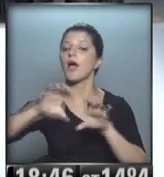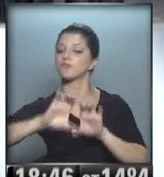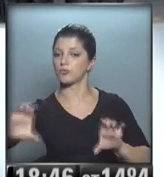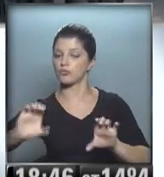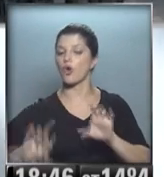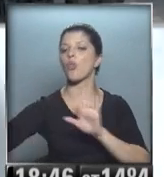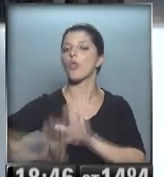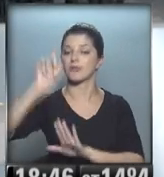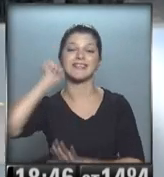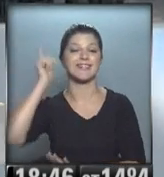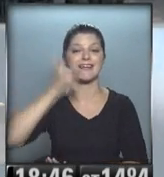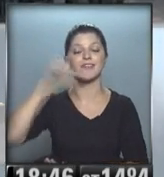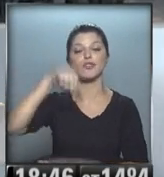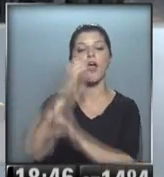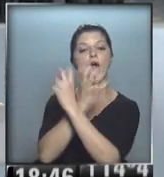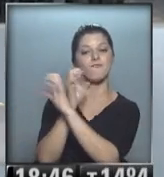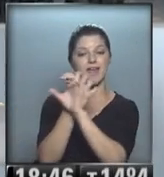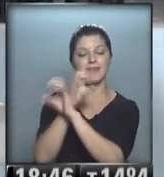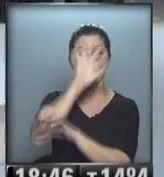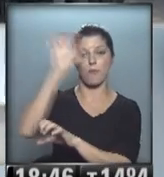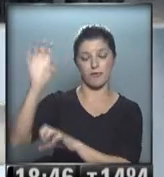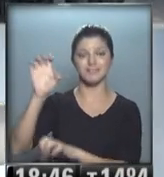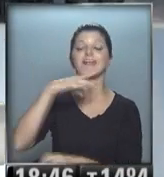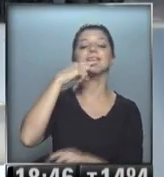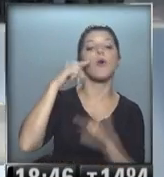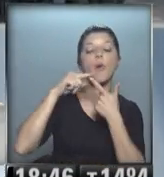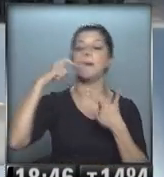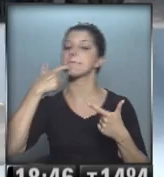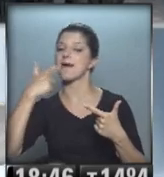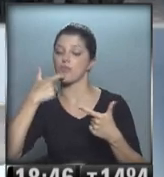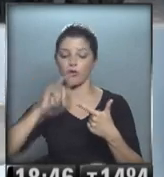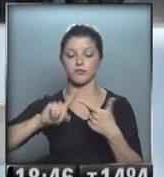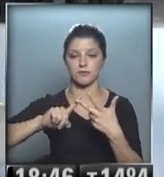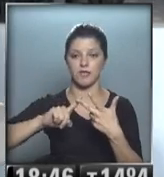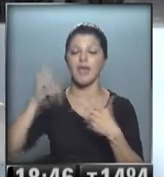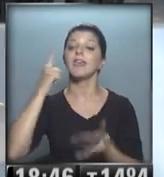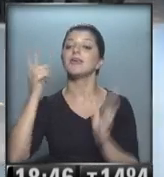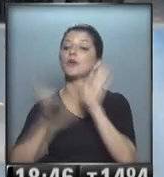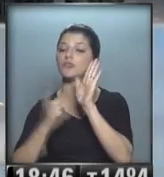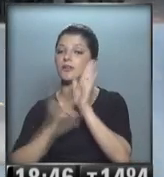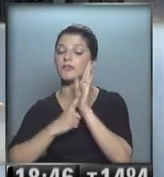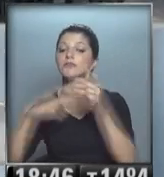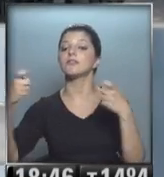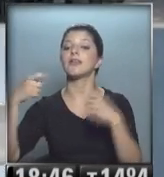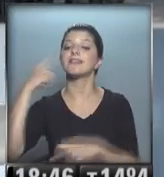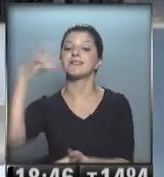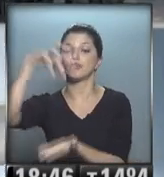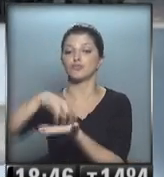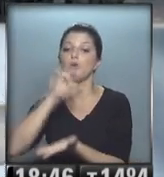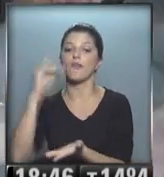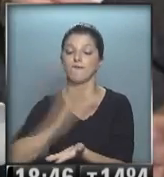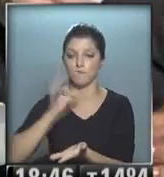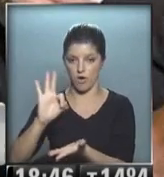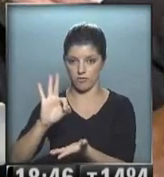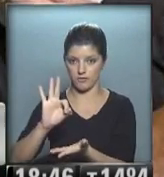norte y ahora mantiene videoconferencias con la provincia de San Juan, Mendoza, y con las autoridades del Instituto Rofo en esta capital federal.